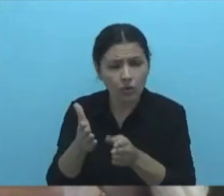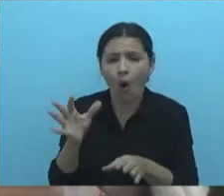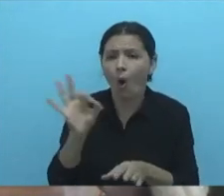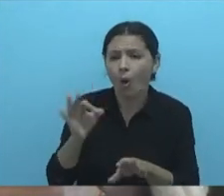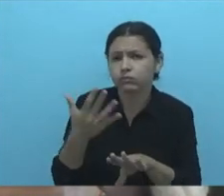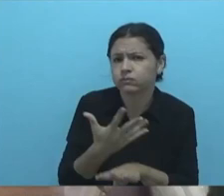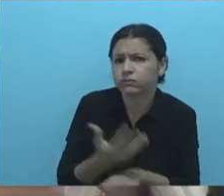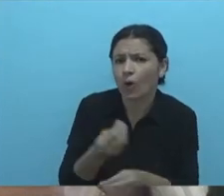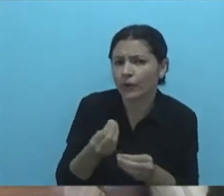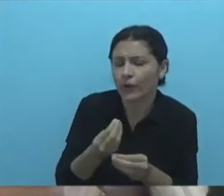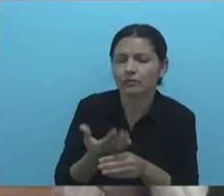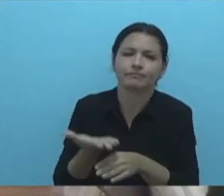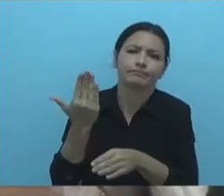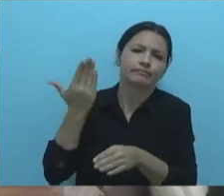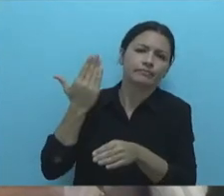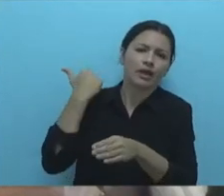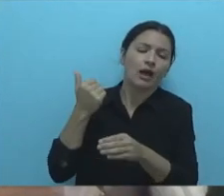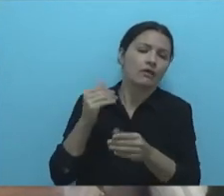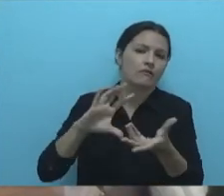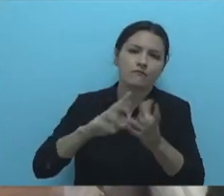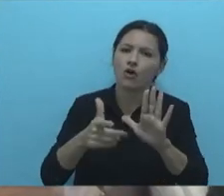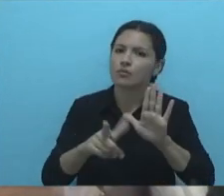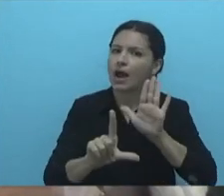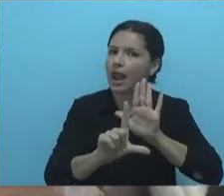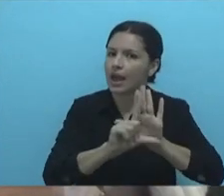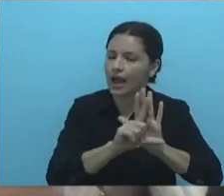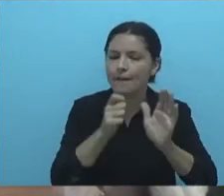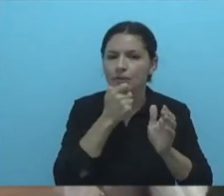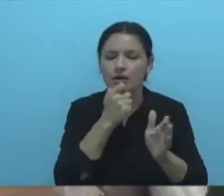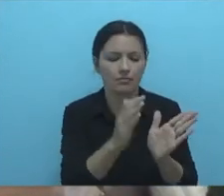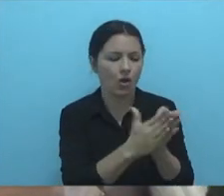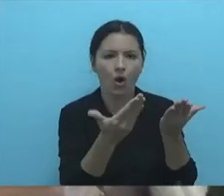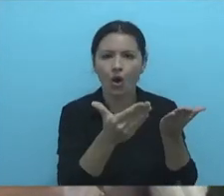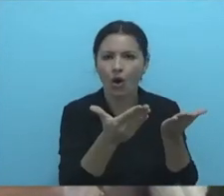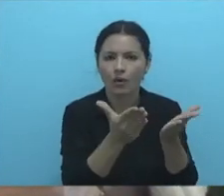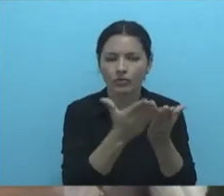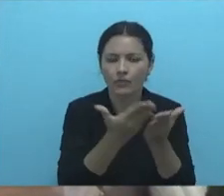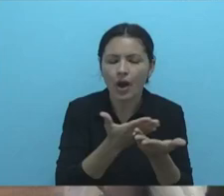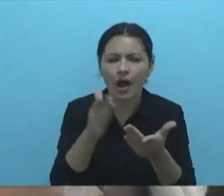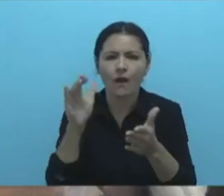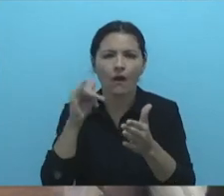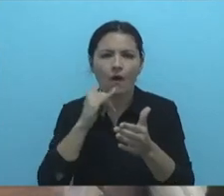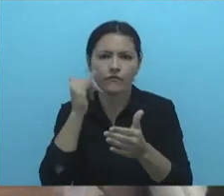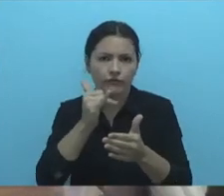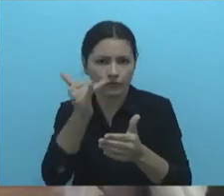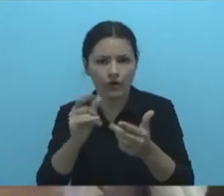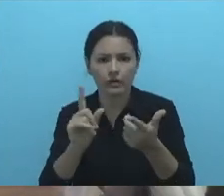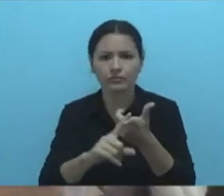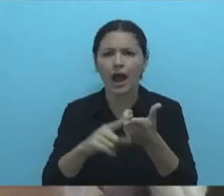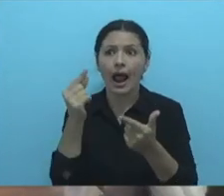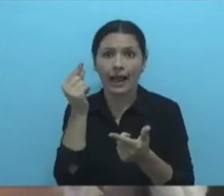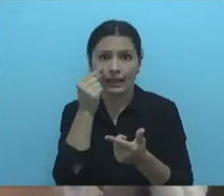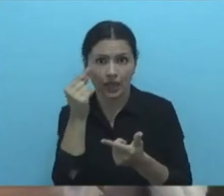acreditaciones son por todos los medios legales de prueba prueba documental prueba informativa prueba